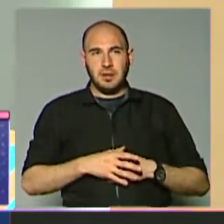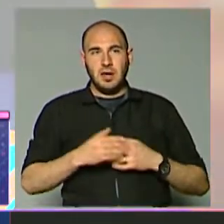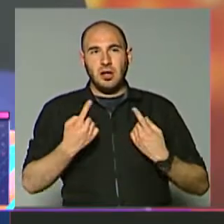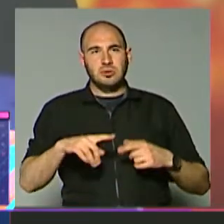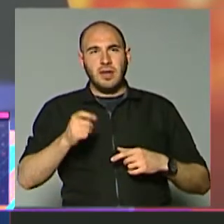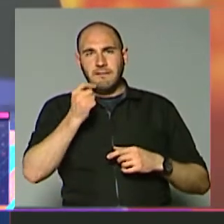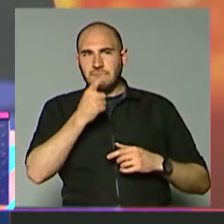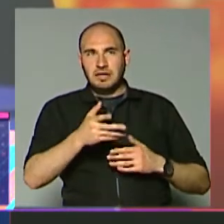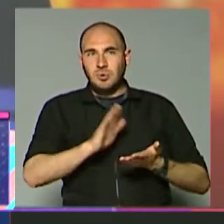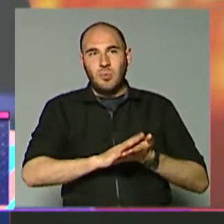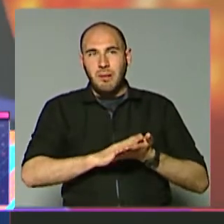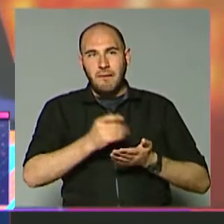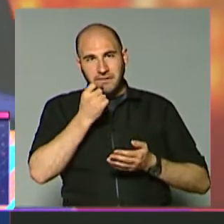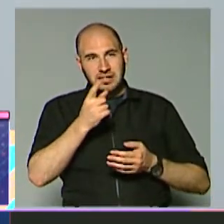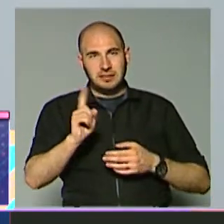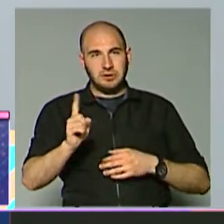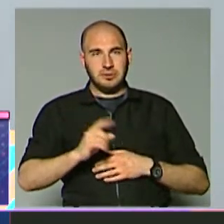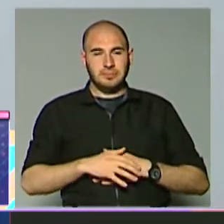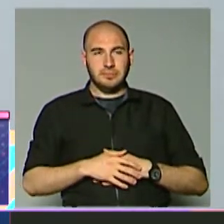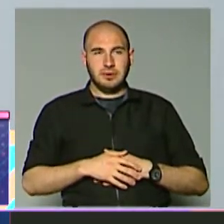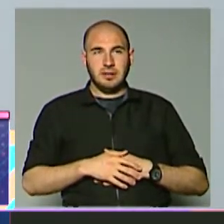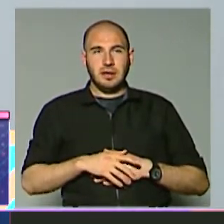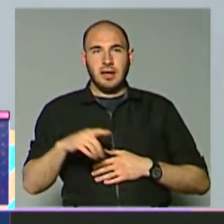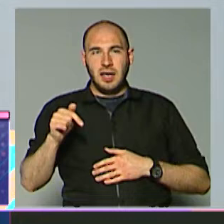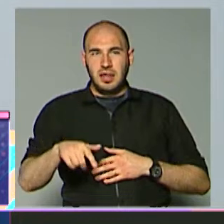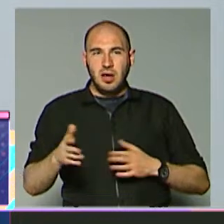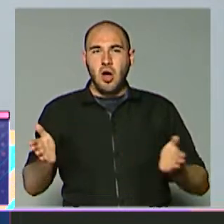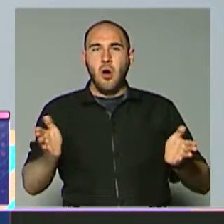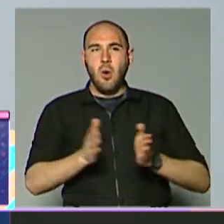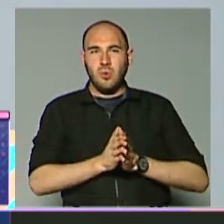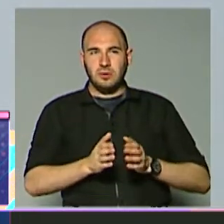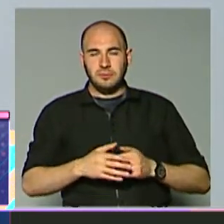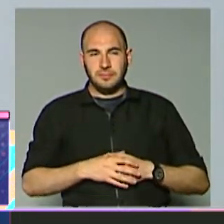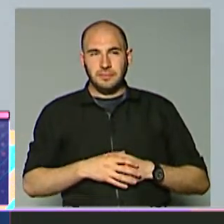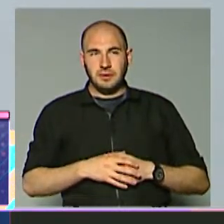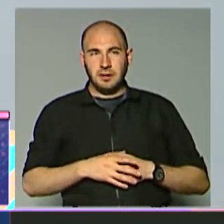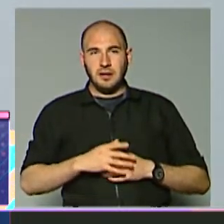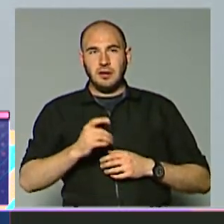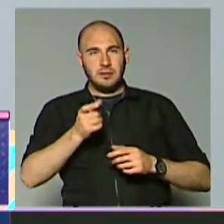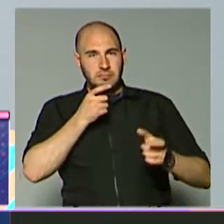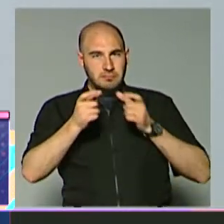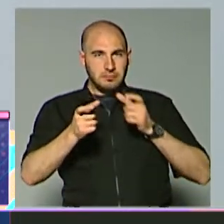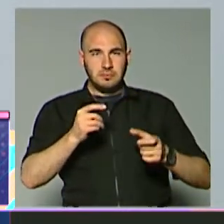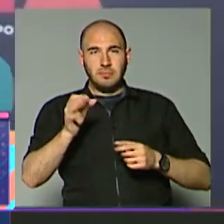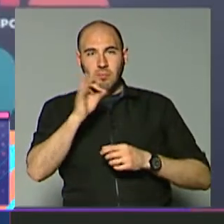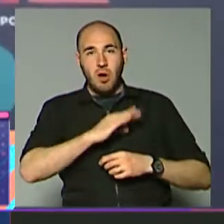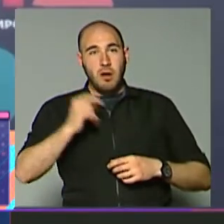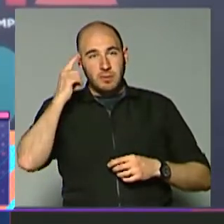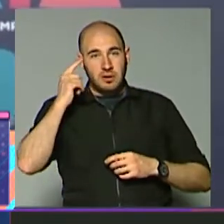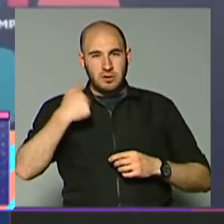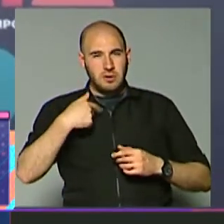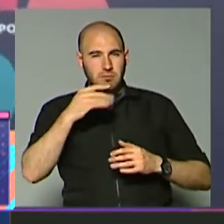tan simple de poder probarse. Claro. Y está muy de la mano con algunos comentarios u opiniones que yo hoy